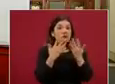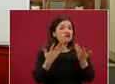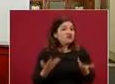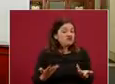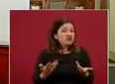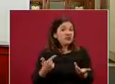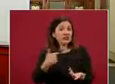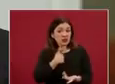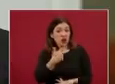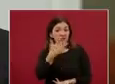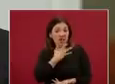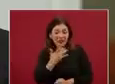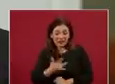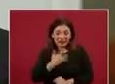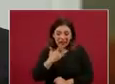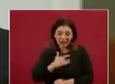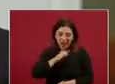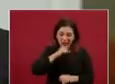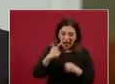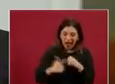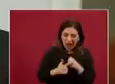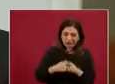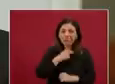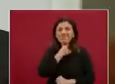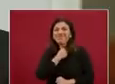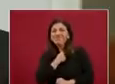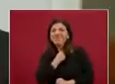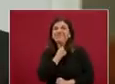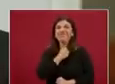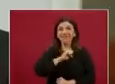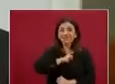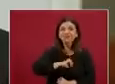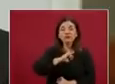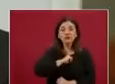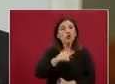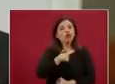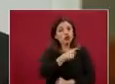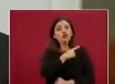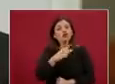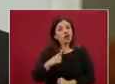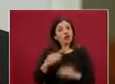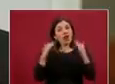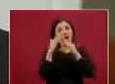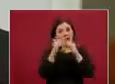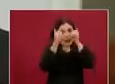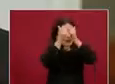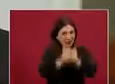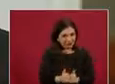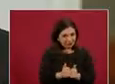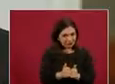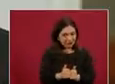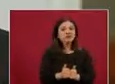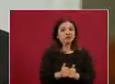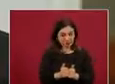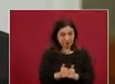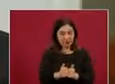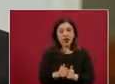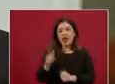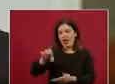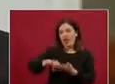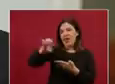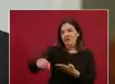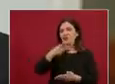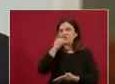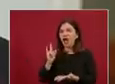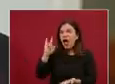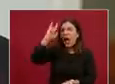y tengo algún síntoma respiratorio, ahí empieza el protocolo. No hay que salir de casa. Llegando, el ejemplo que pone el